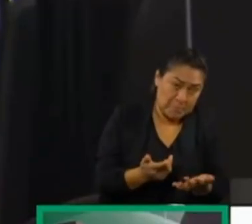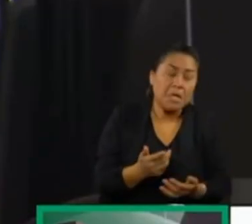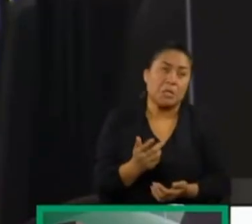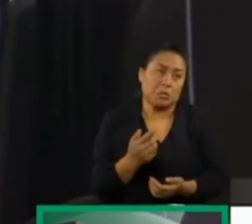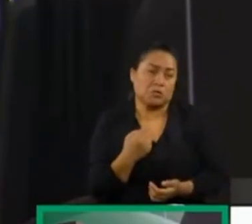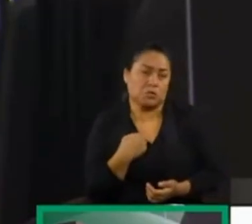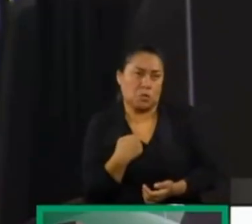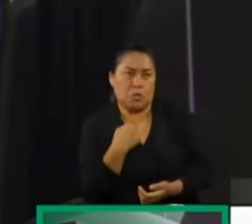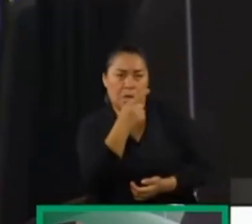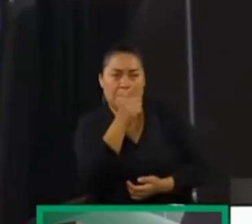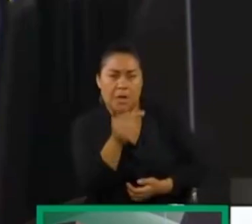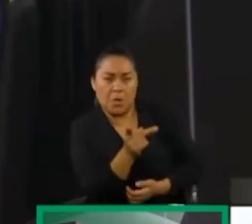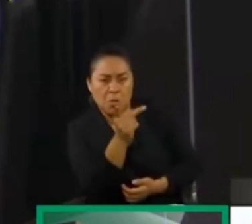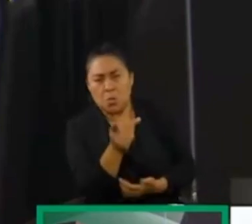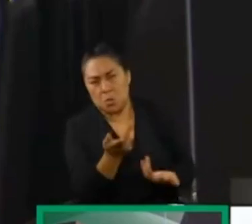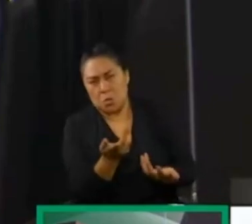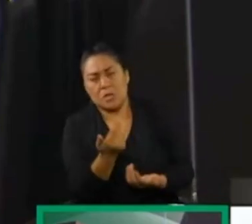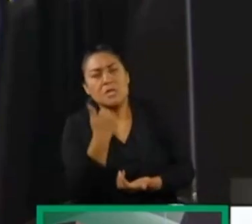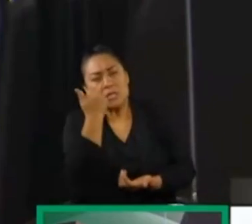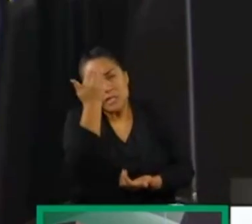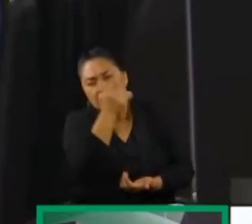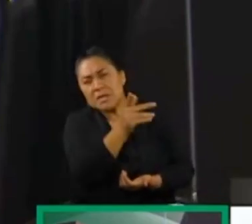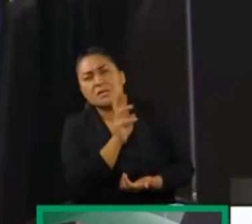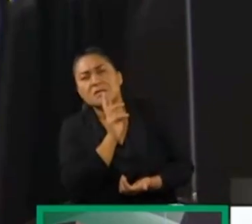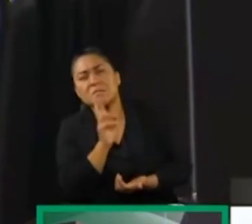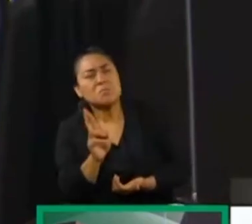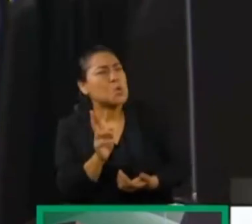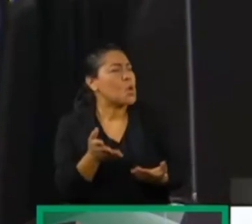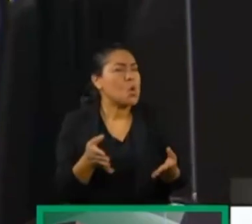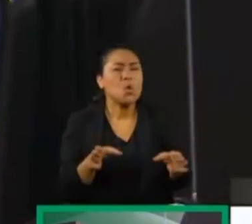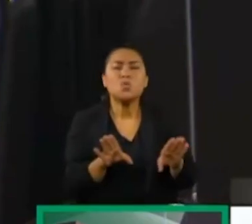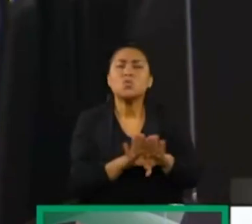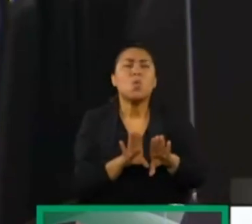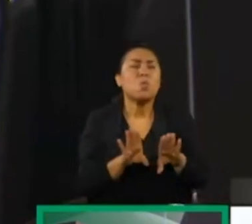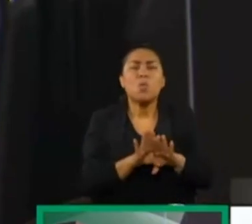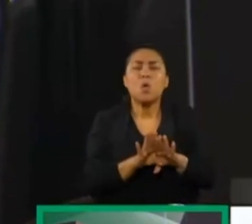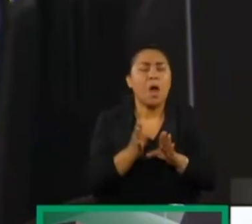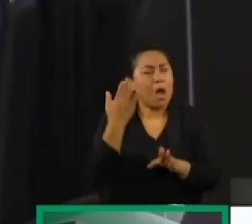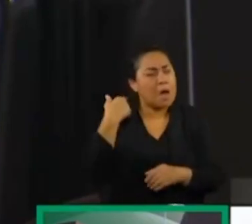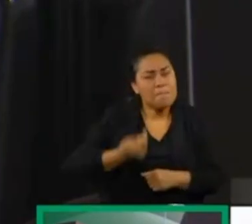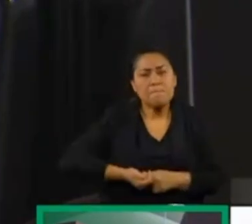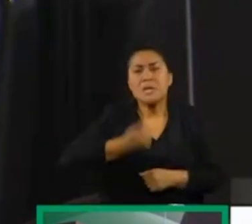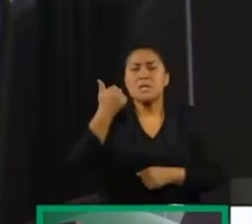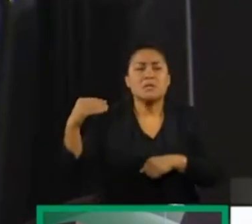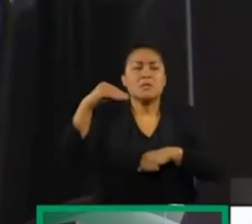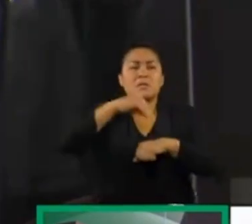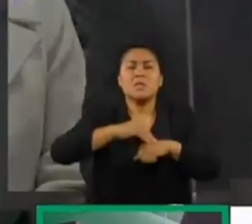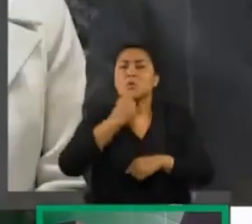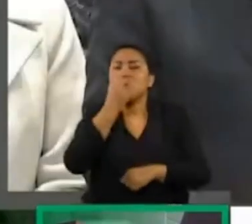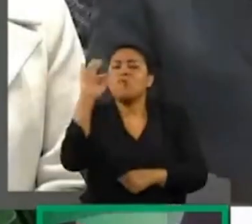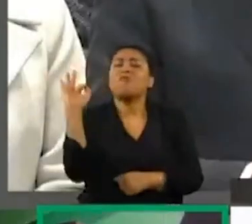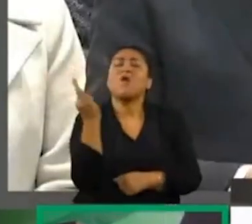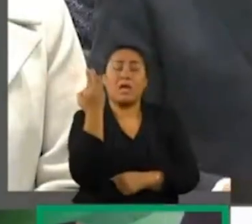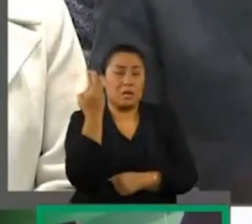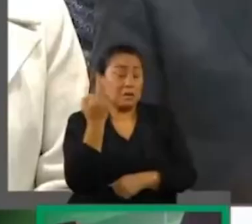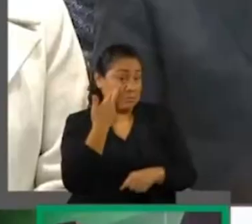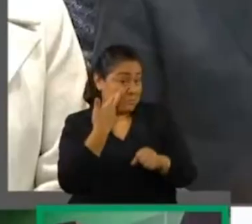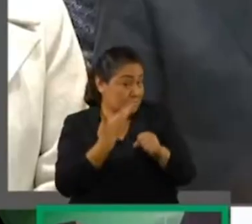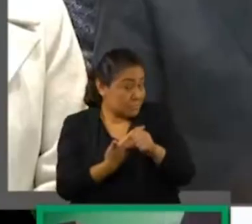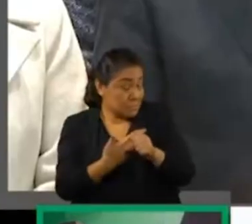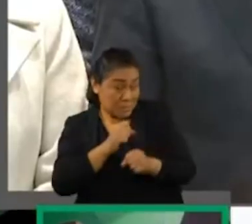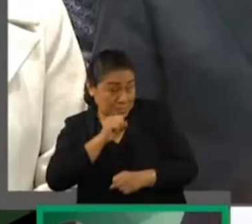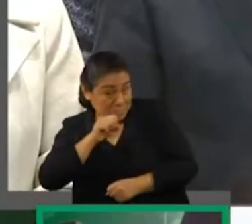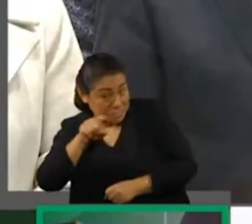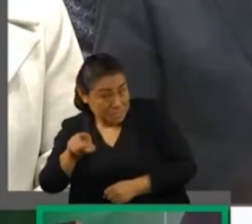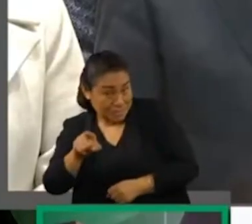orador si me puede responder cómo fue que se integró la Policía Federal, por cierto, a cargo del